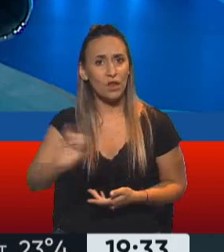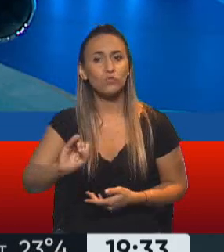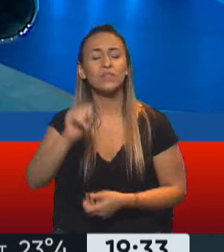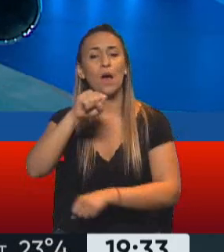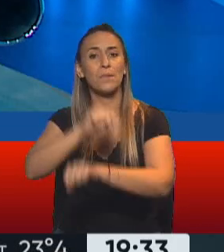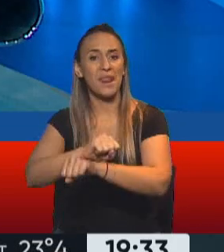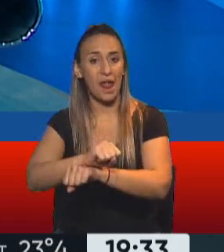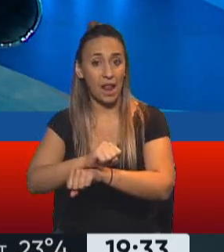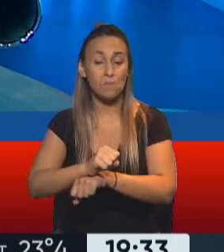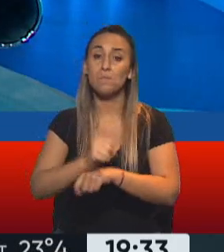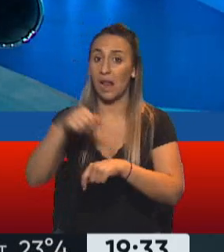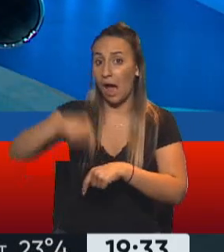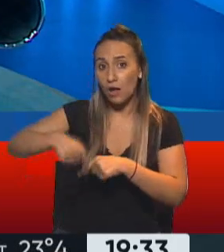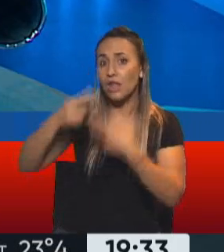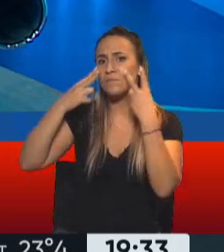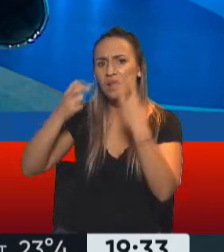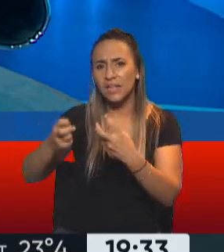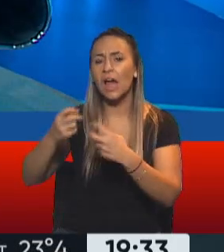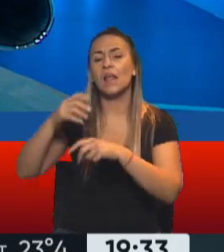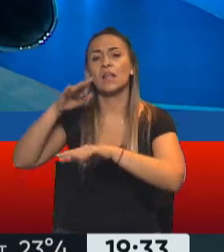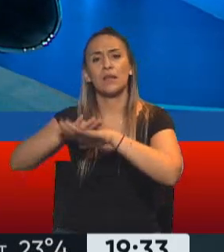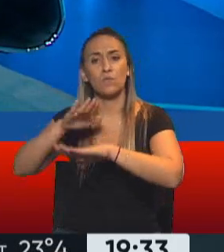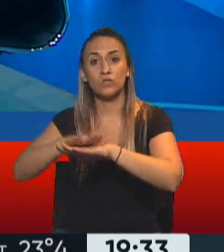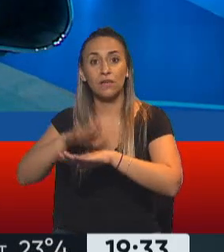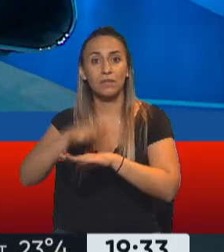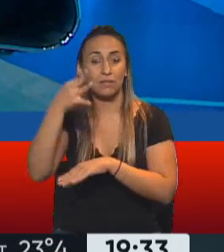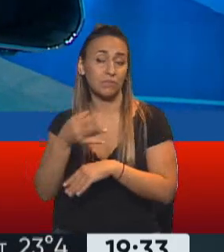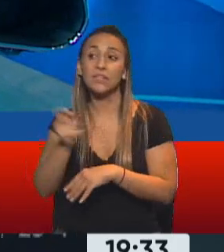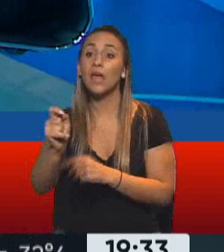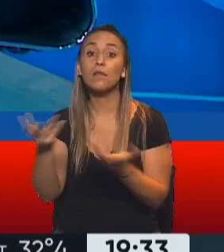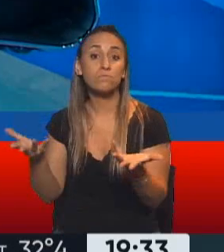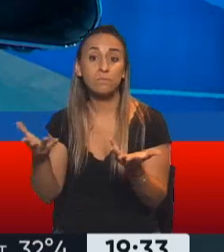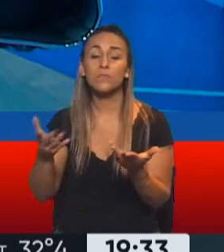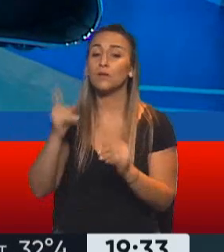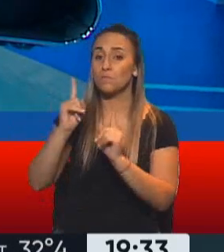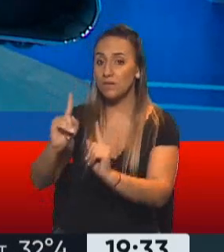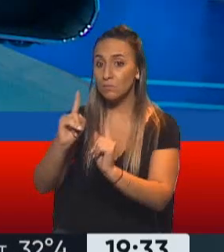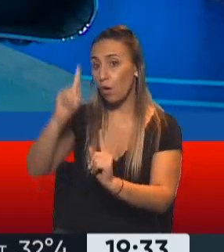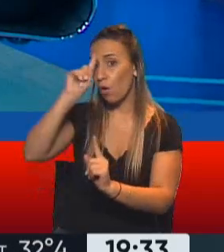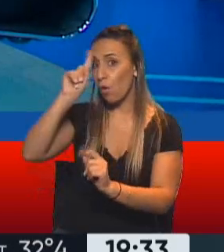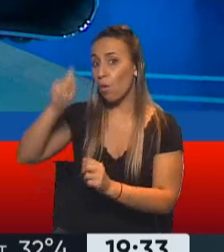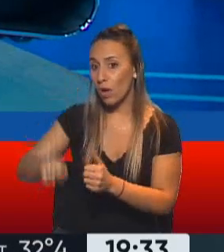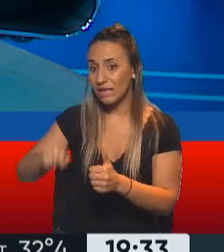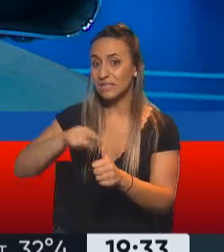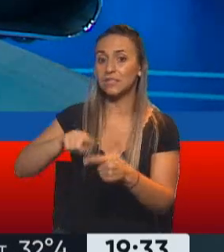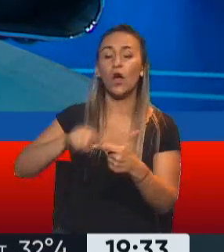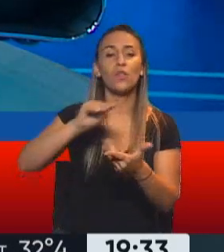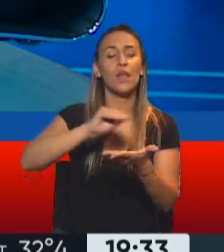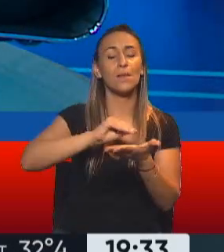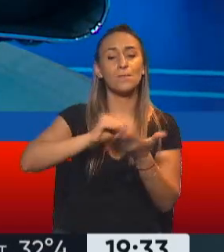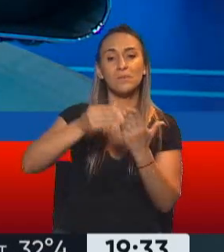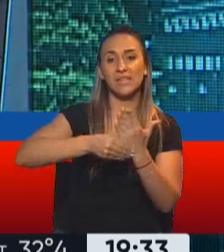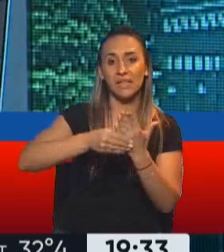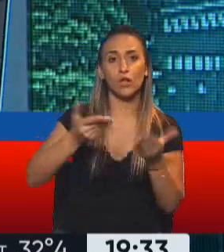las responsabilidades que caben tanto a los funcionarios del Ministerio Público como del Poder